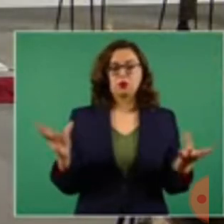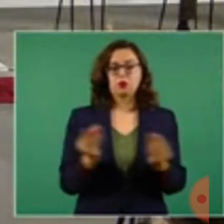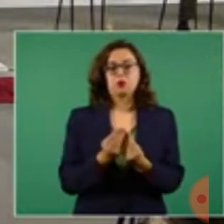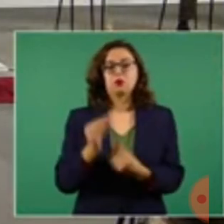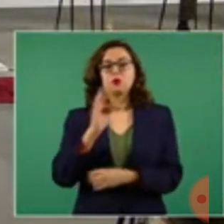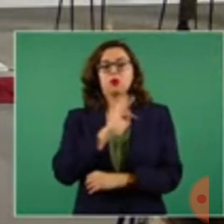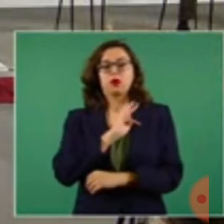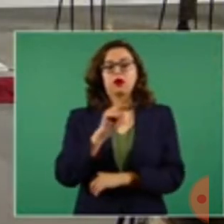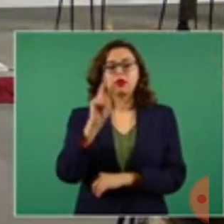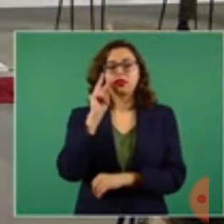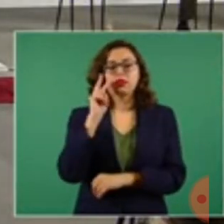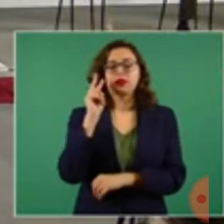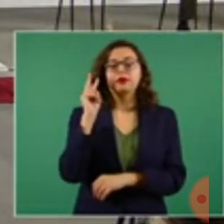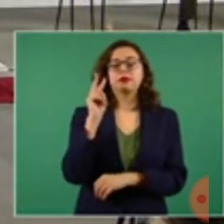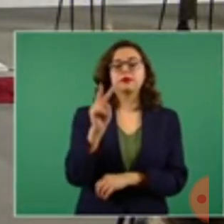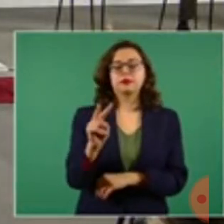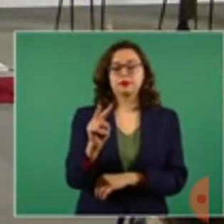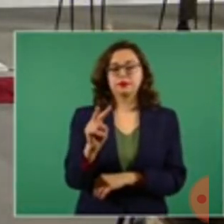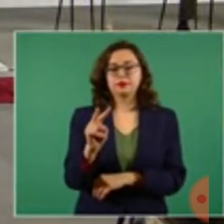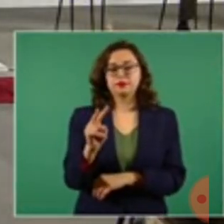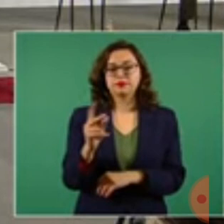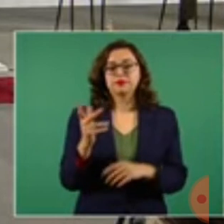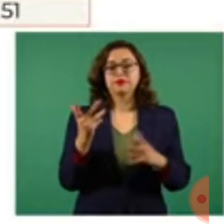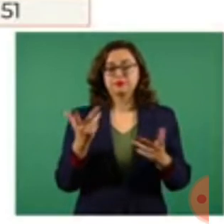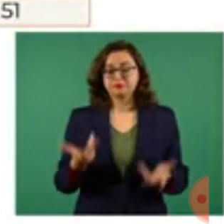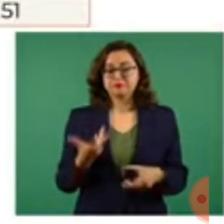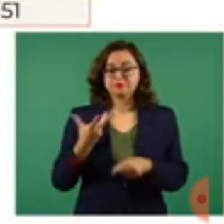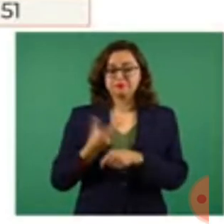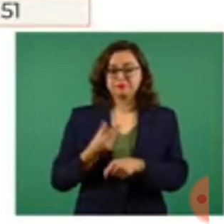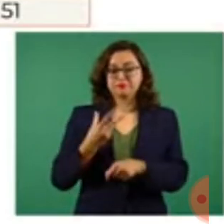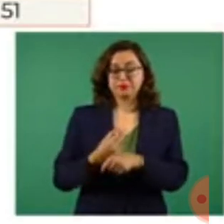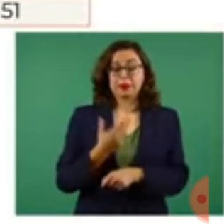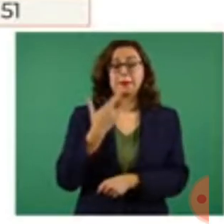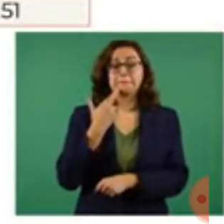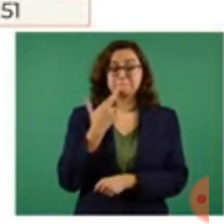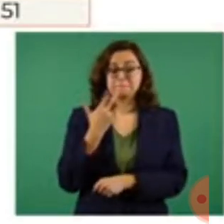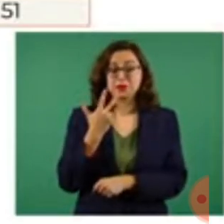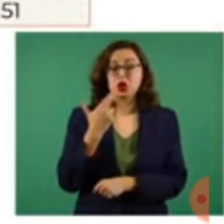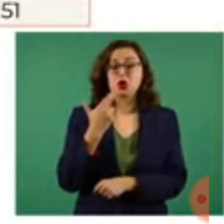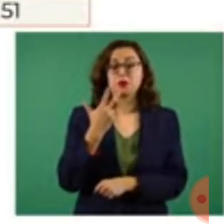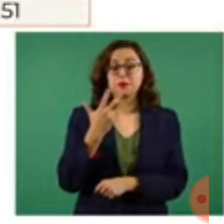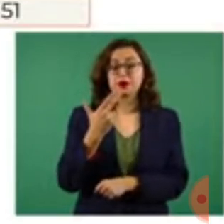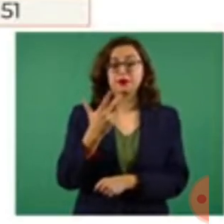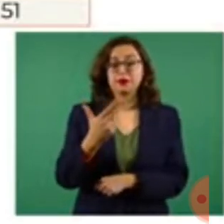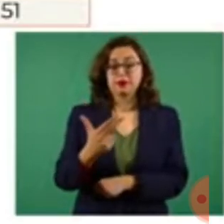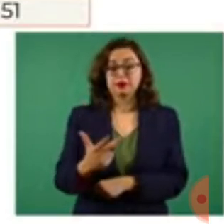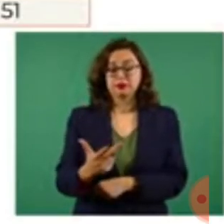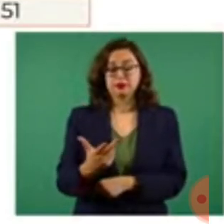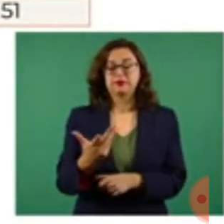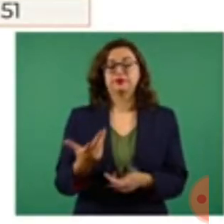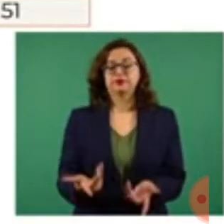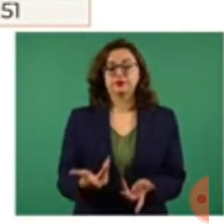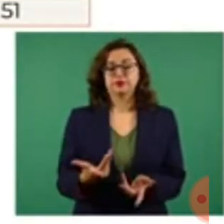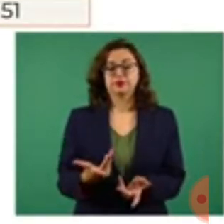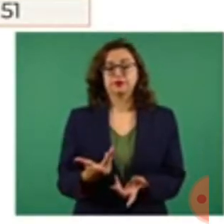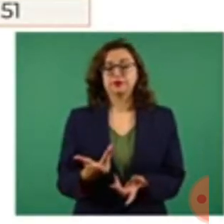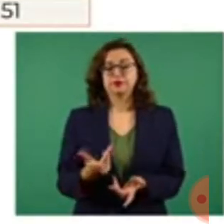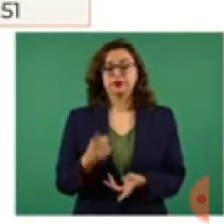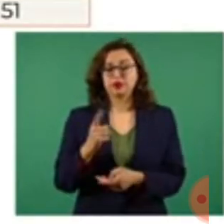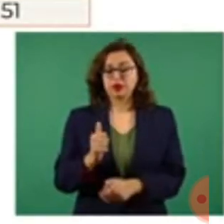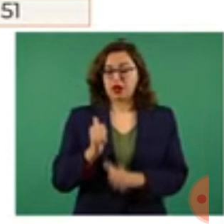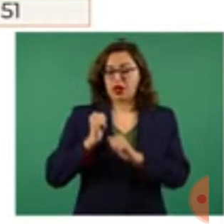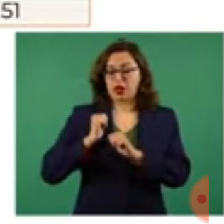puede ver que la optimización que les he mencionado, que abarca los 3 niveles